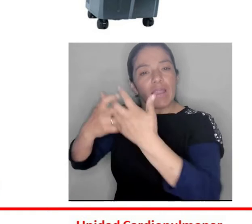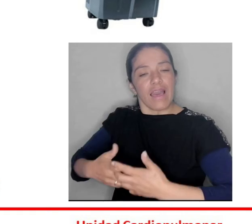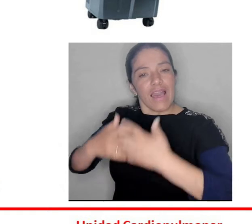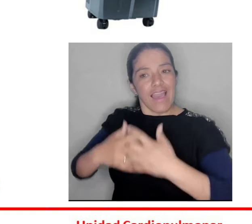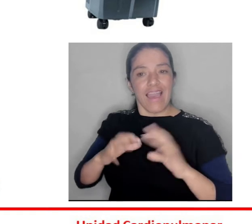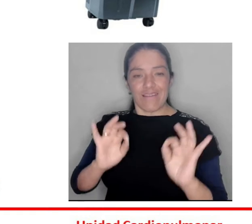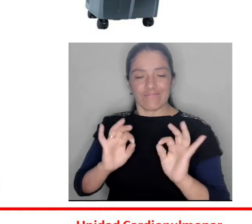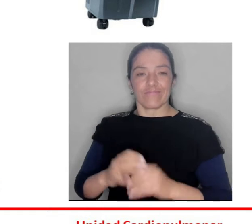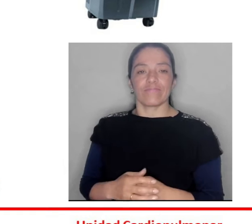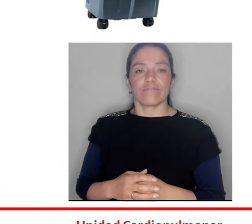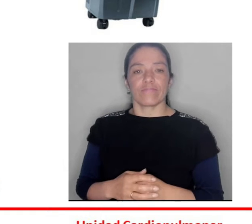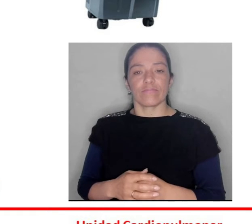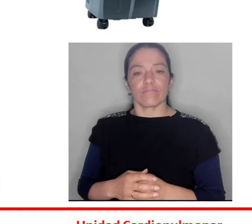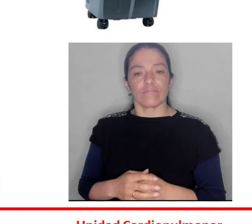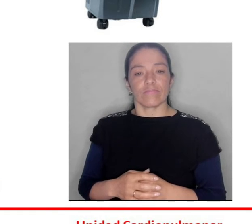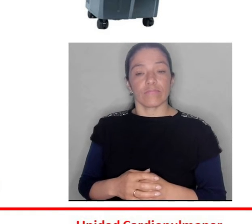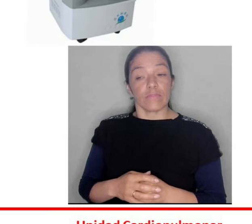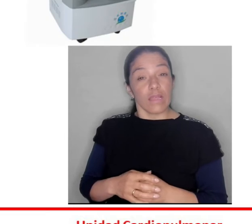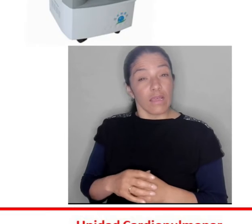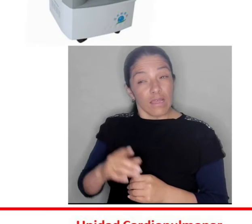su adecuado funcionamiento.